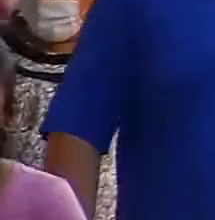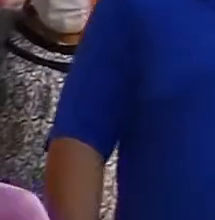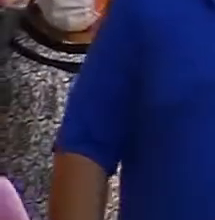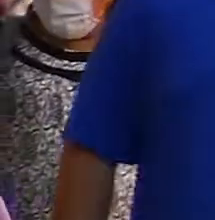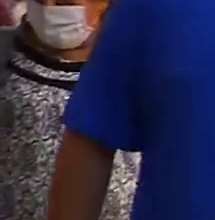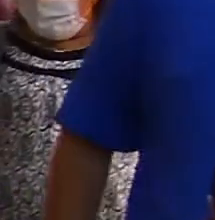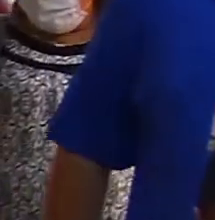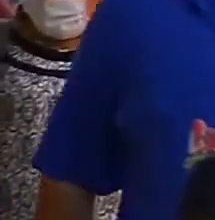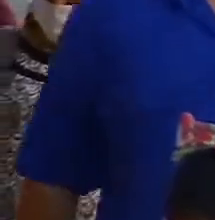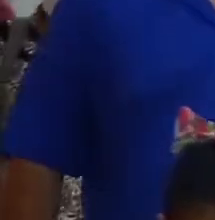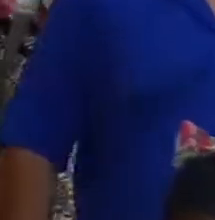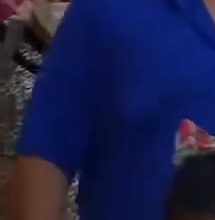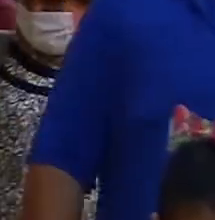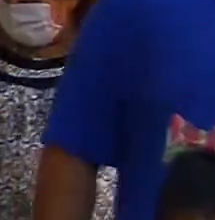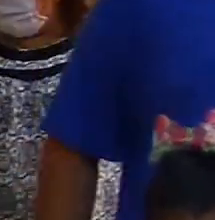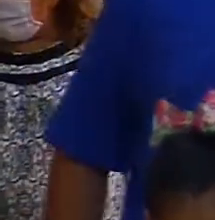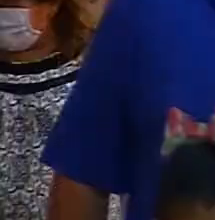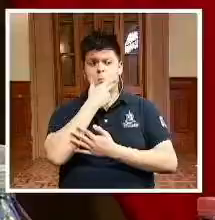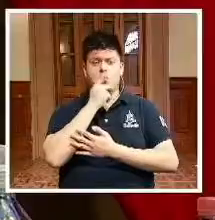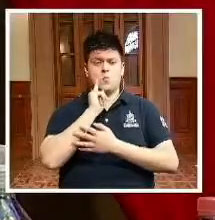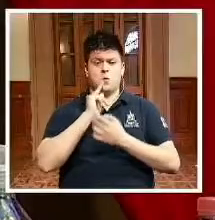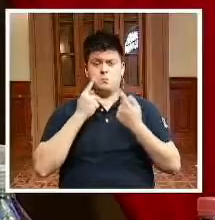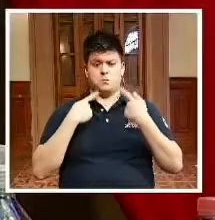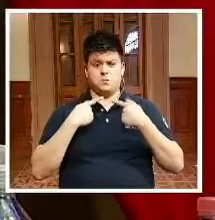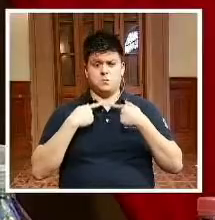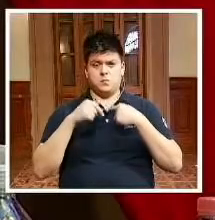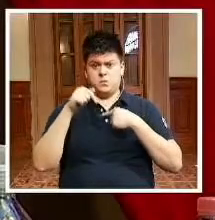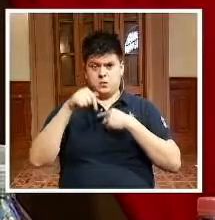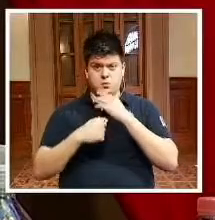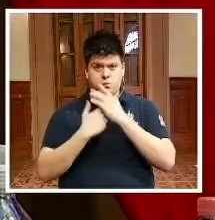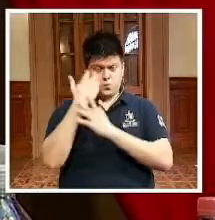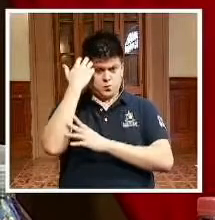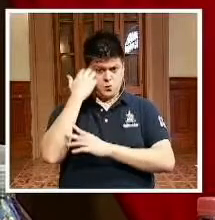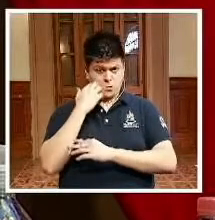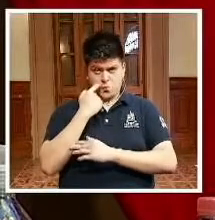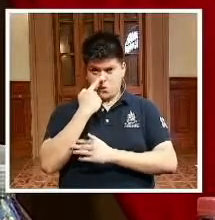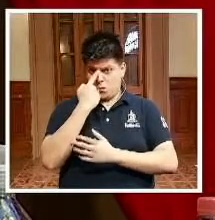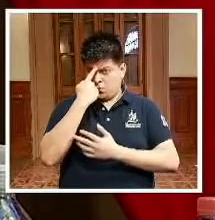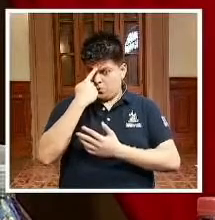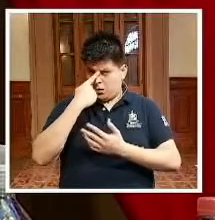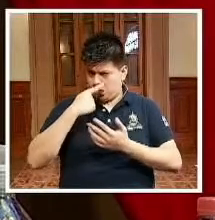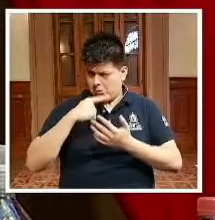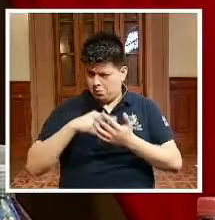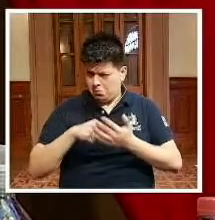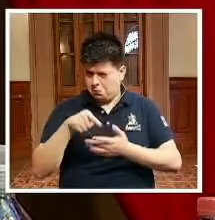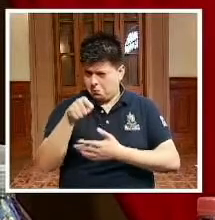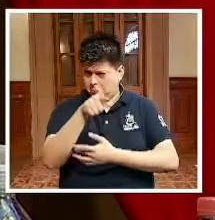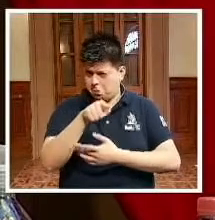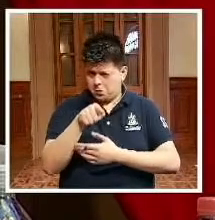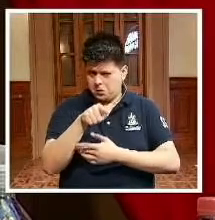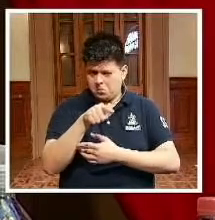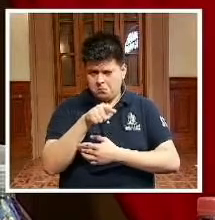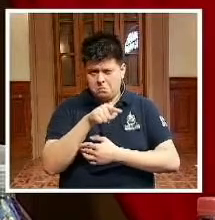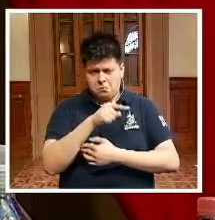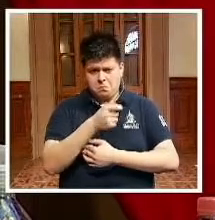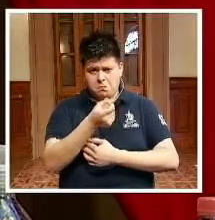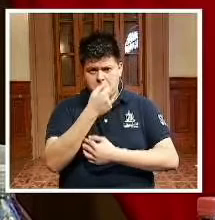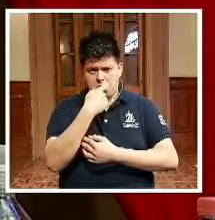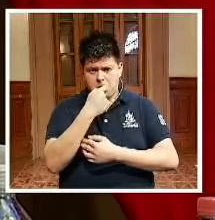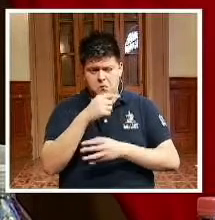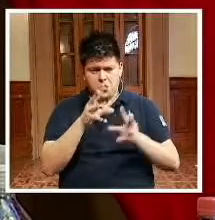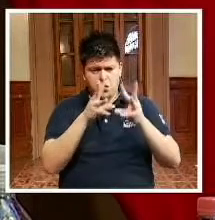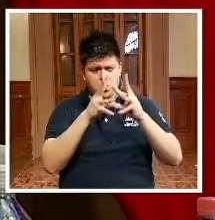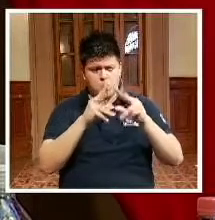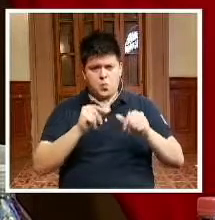que es muy peligroso para la salud ustedes creen que un medicamento puede curar el autismo el